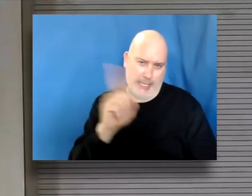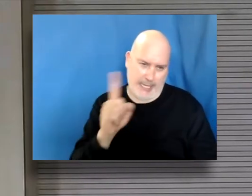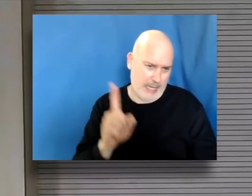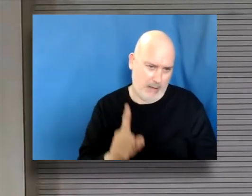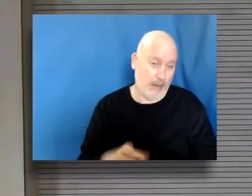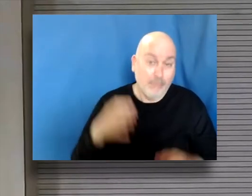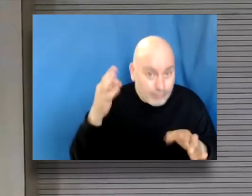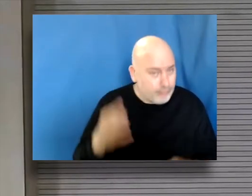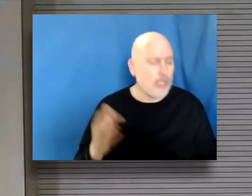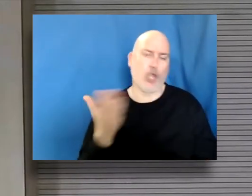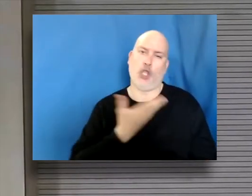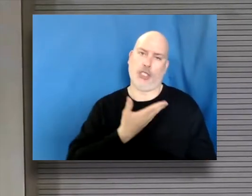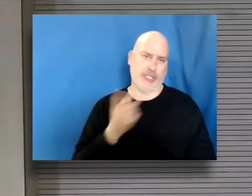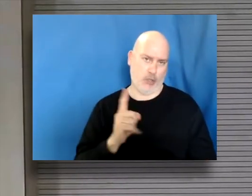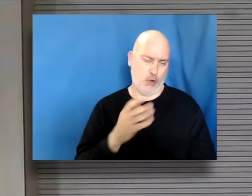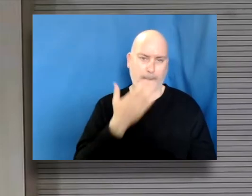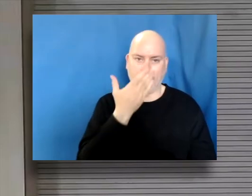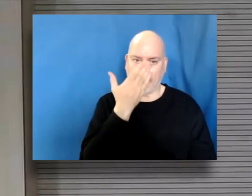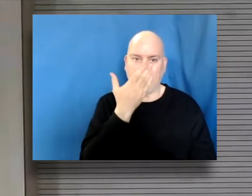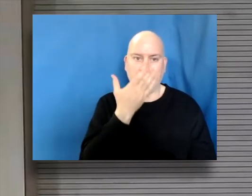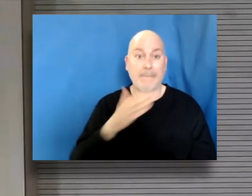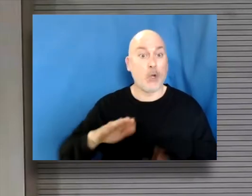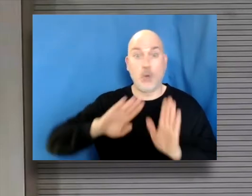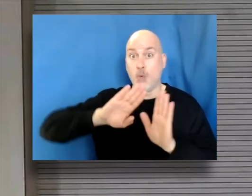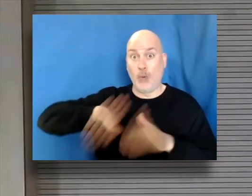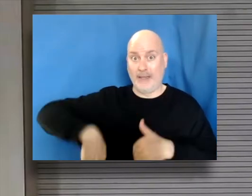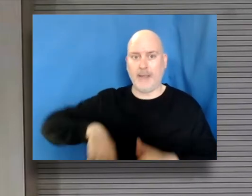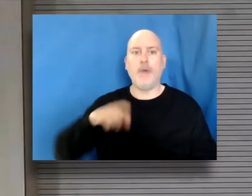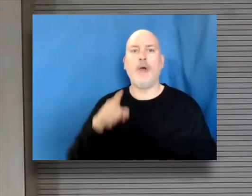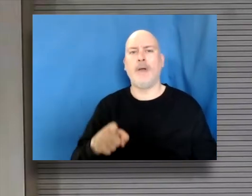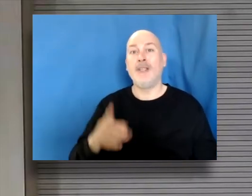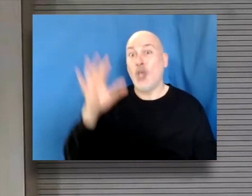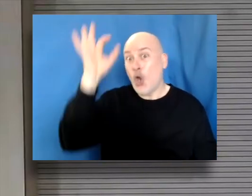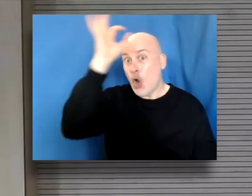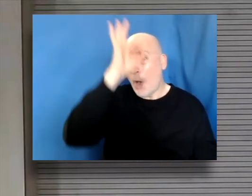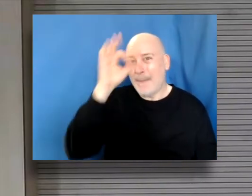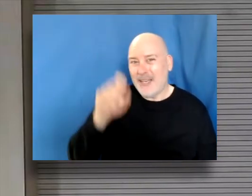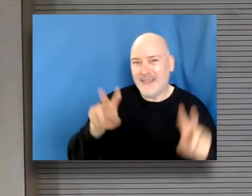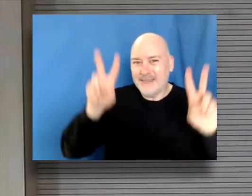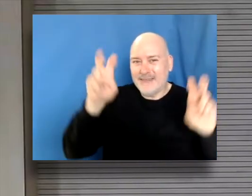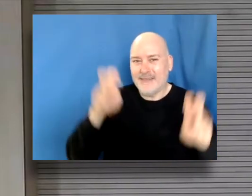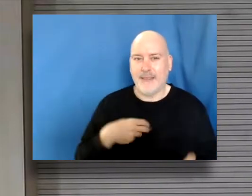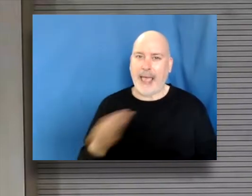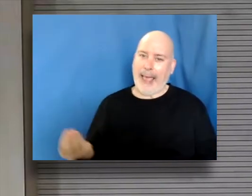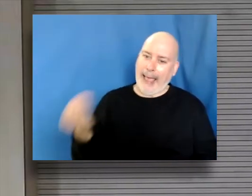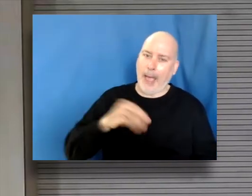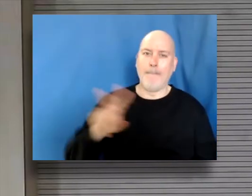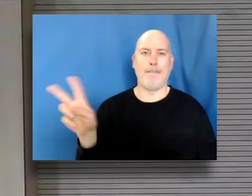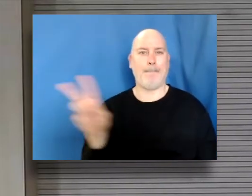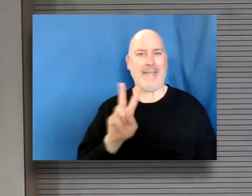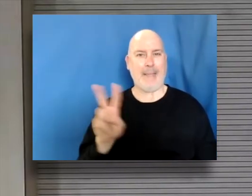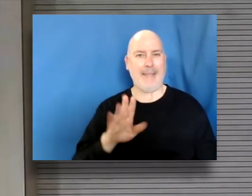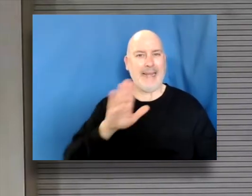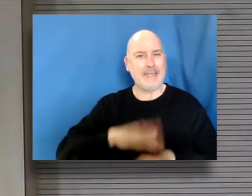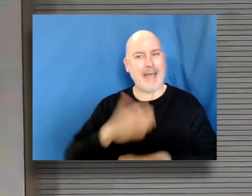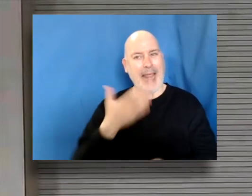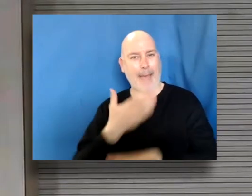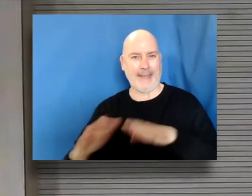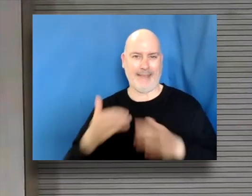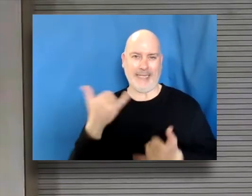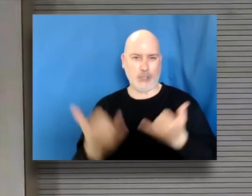no es tóxico. Y por último, ¿qué opinión tenéis de los complejos vitamínicos para evitar trastornos?